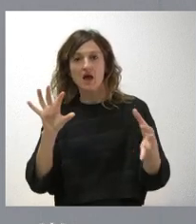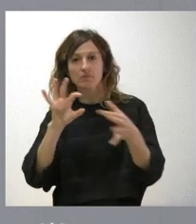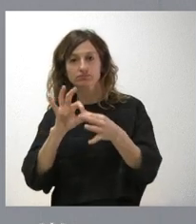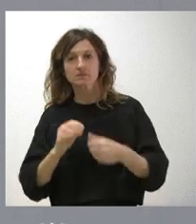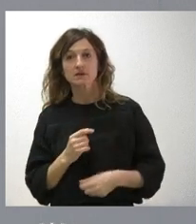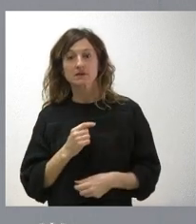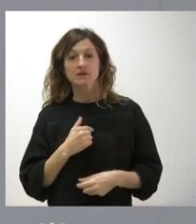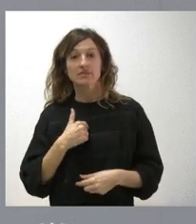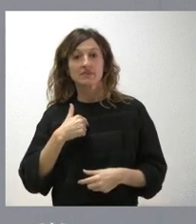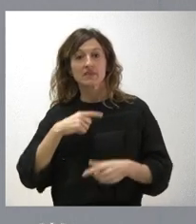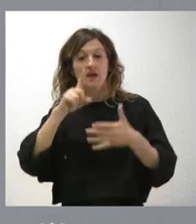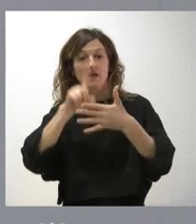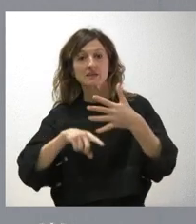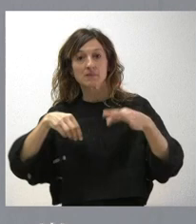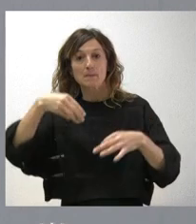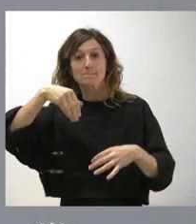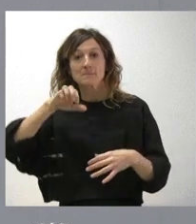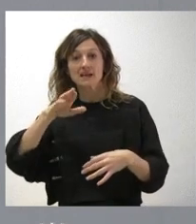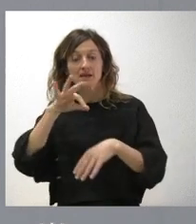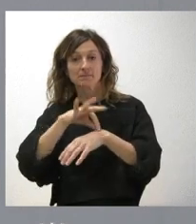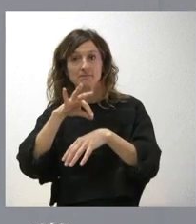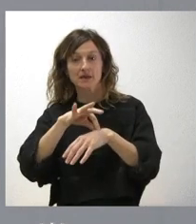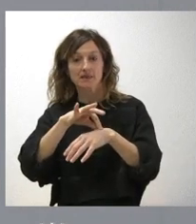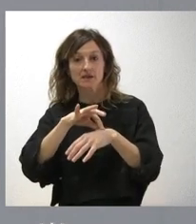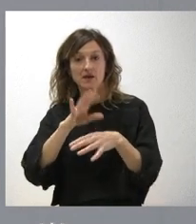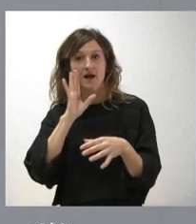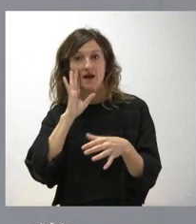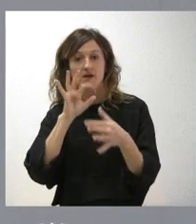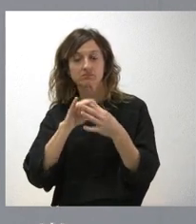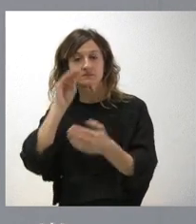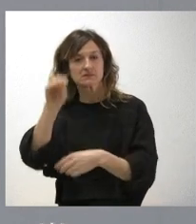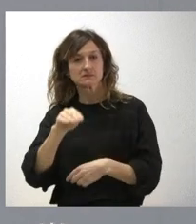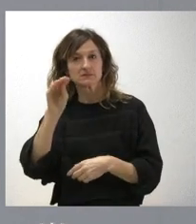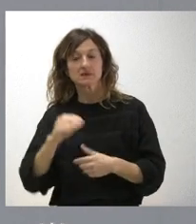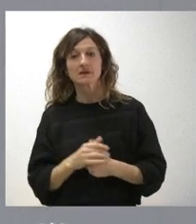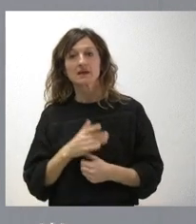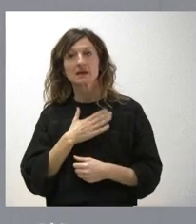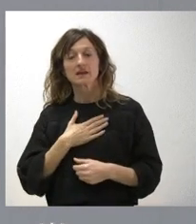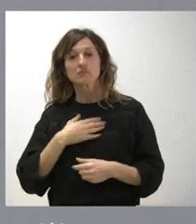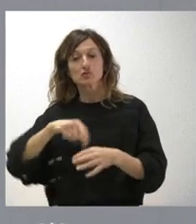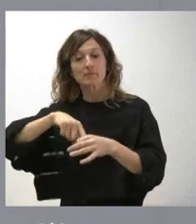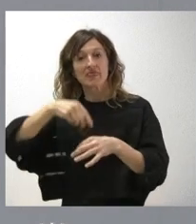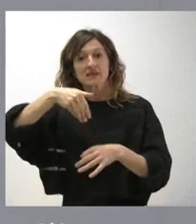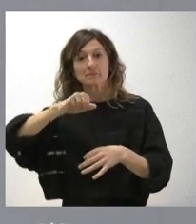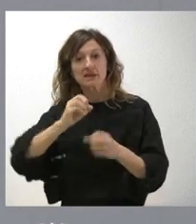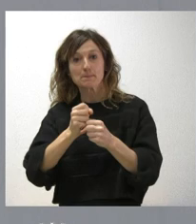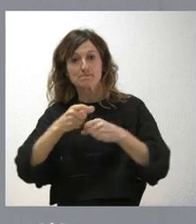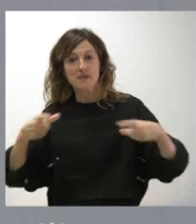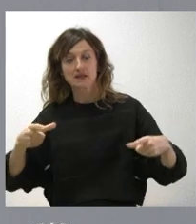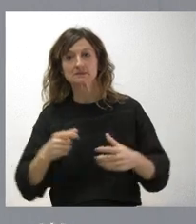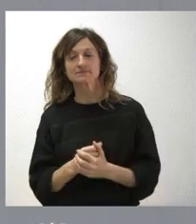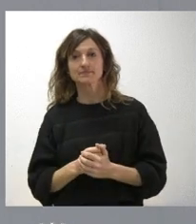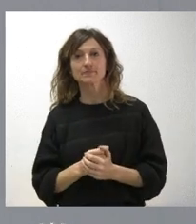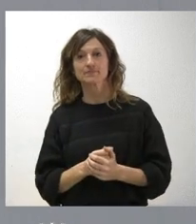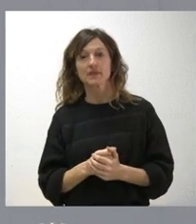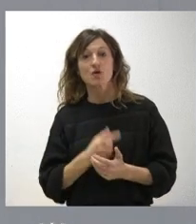los mir y Las especialidades mir pues tiene mucho que ver con una de las cosas que estamos pidiendo reiteradamente que es que se aumenten las plazas mir y los médicos mir